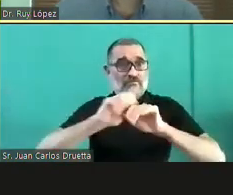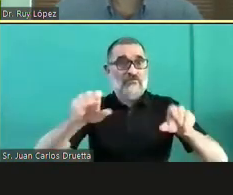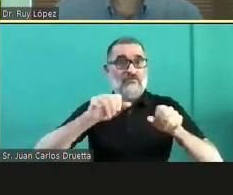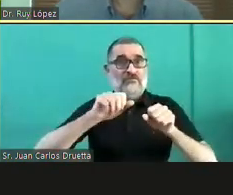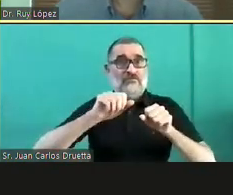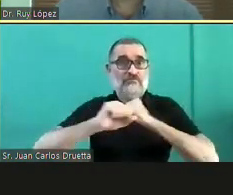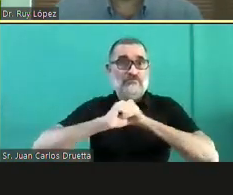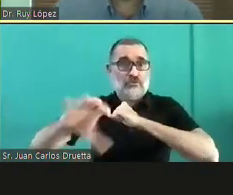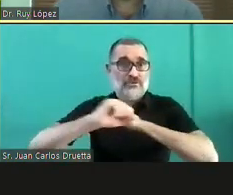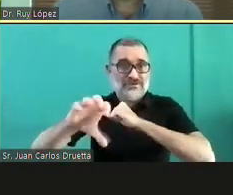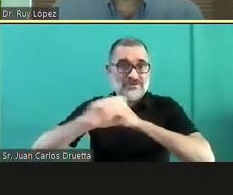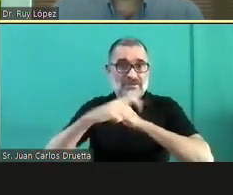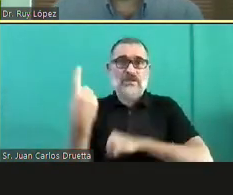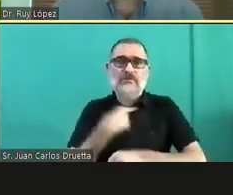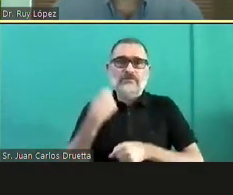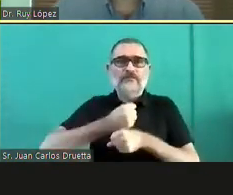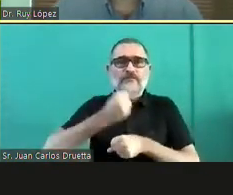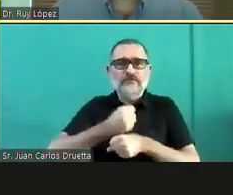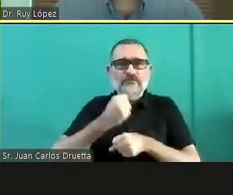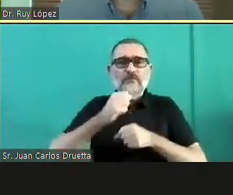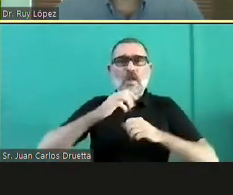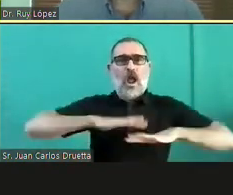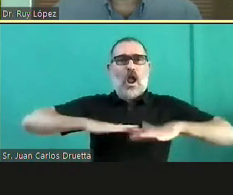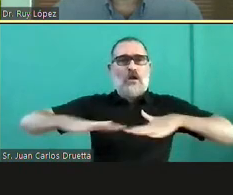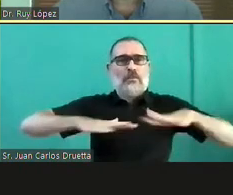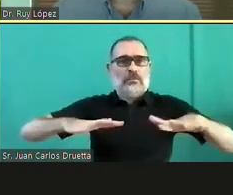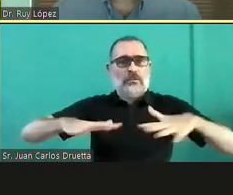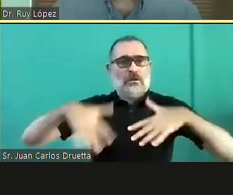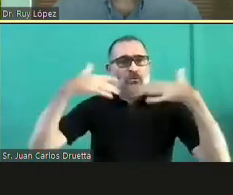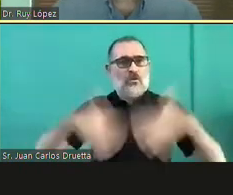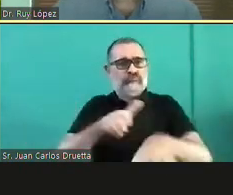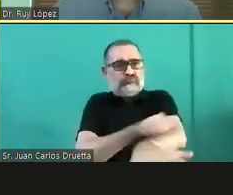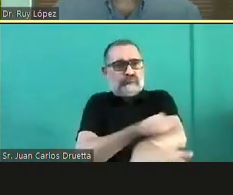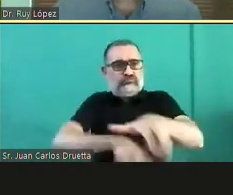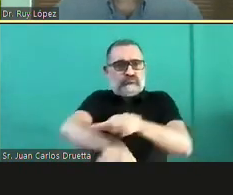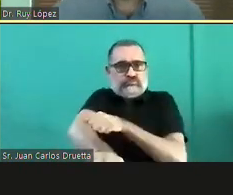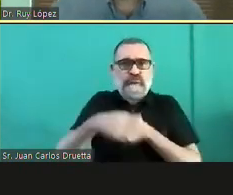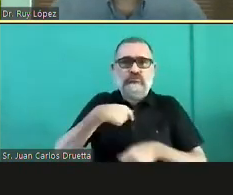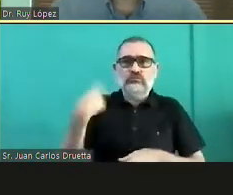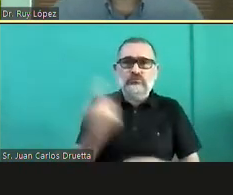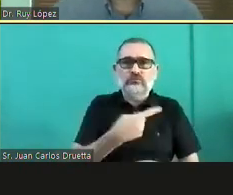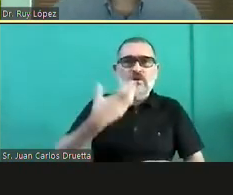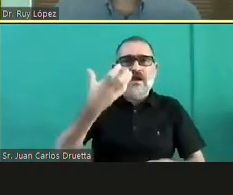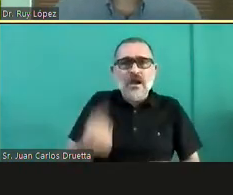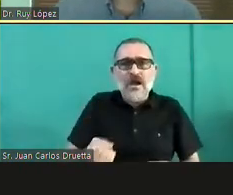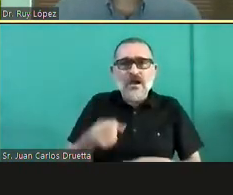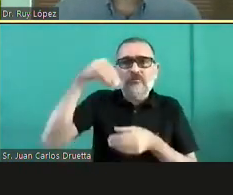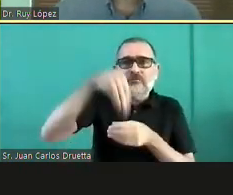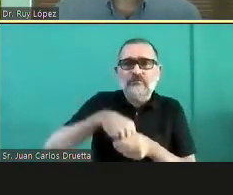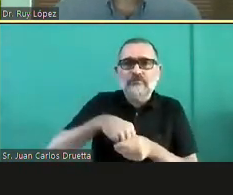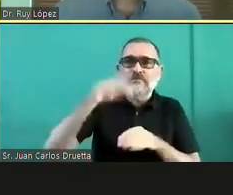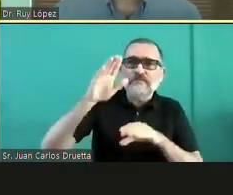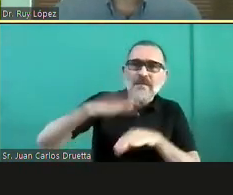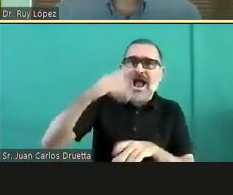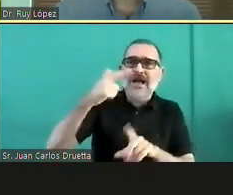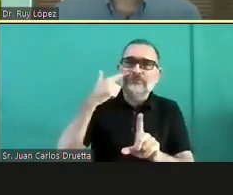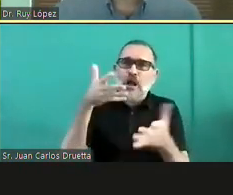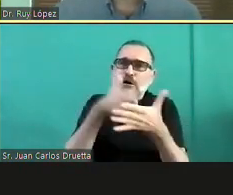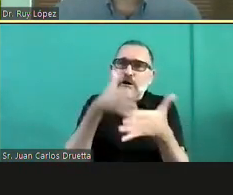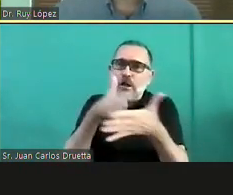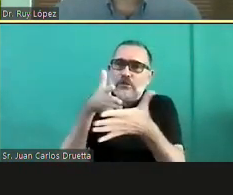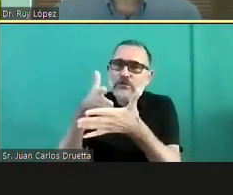de la transformación y esto este también este además se está acompañando junto con las acciones de